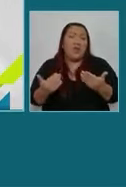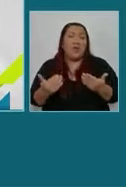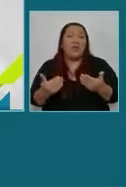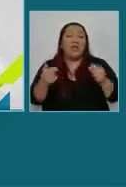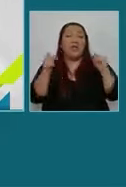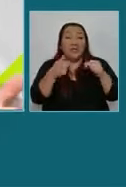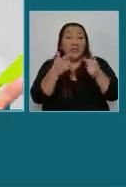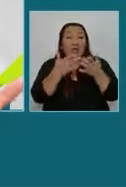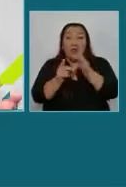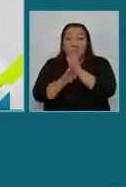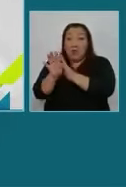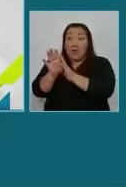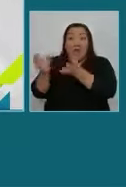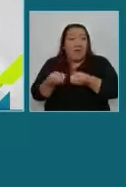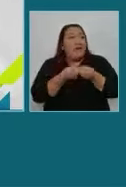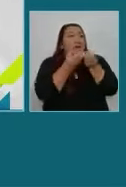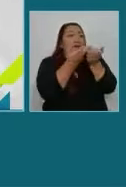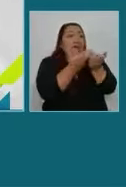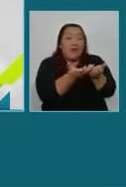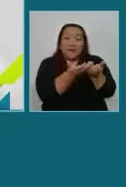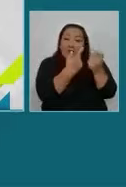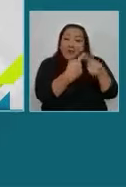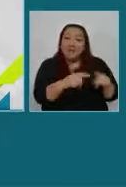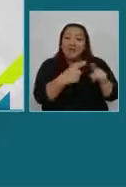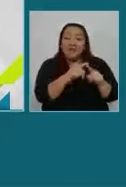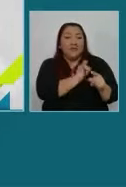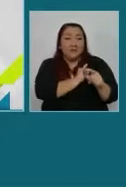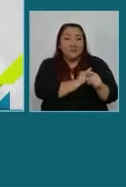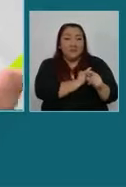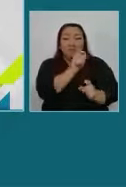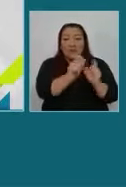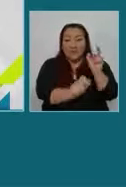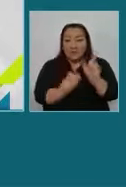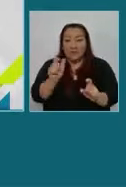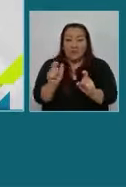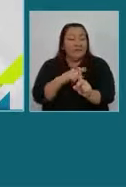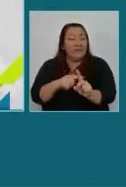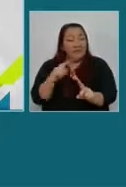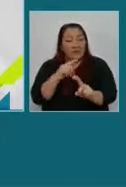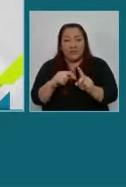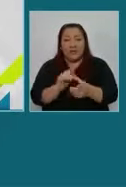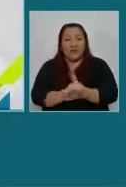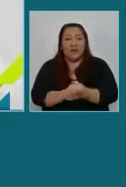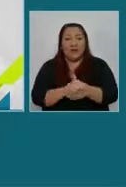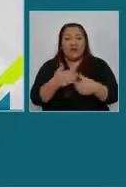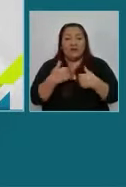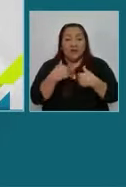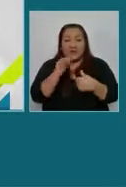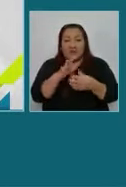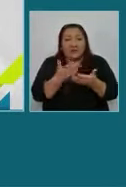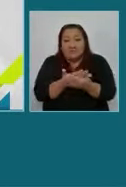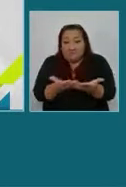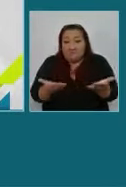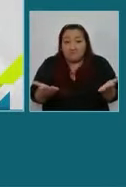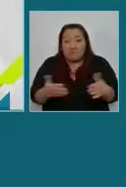estos emprendimientos y ofrecer, digamos, toda la diversidad que tienen a